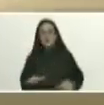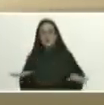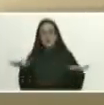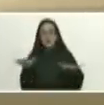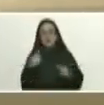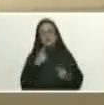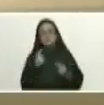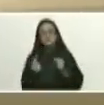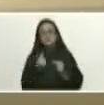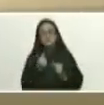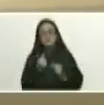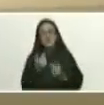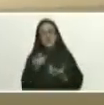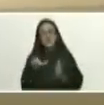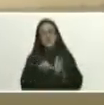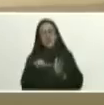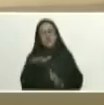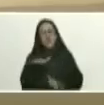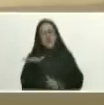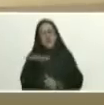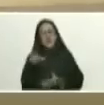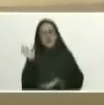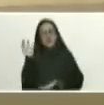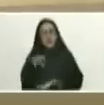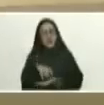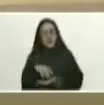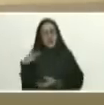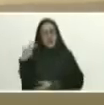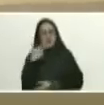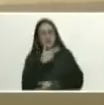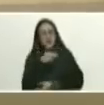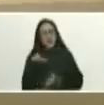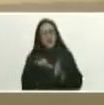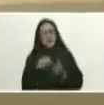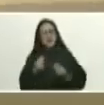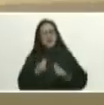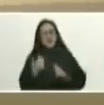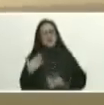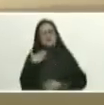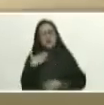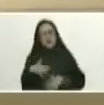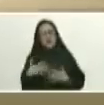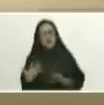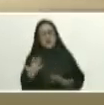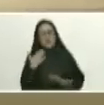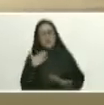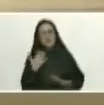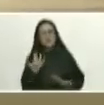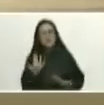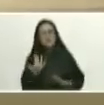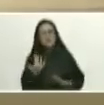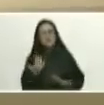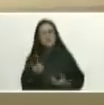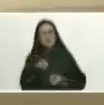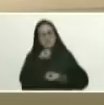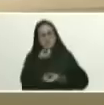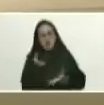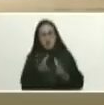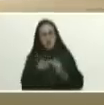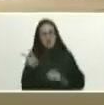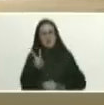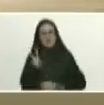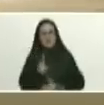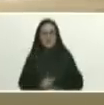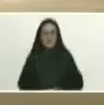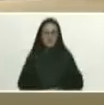nos dijera de qué parte de Tejería exactamente era donde vivía, cuál fue la afectación y que pudiera compartir con todo Venezuela esta